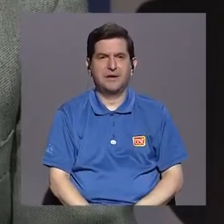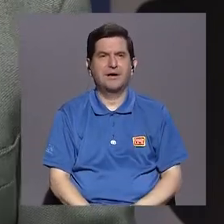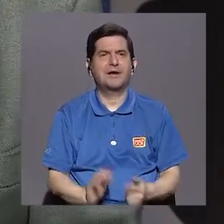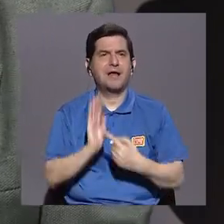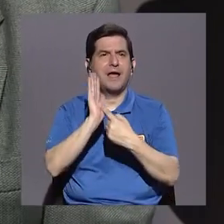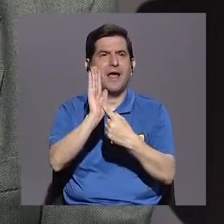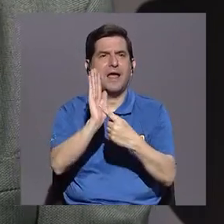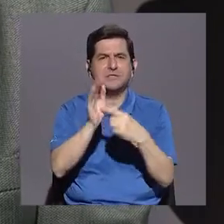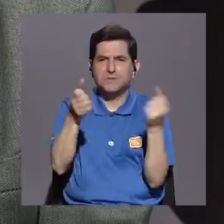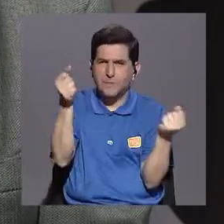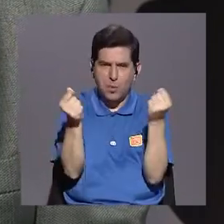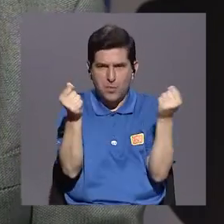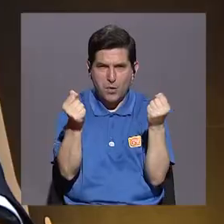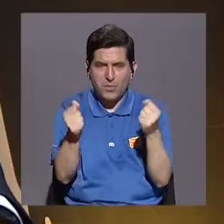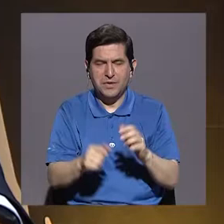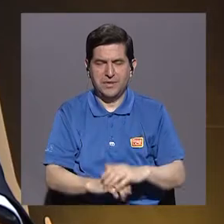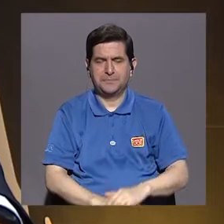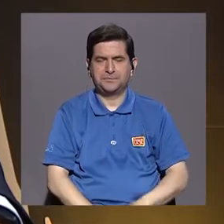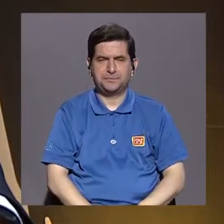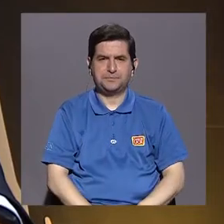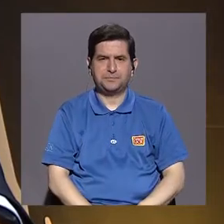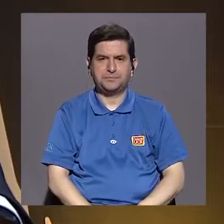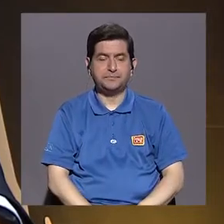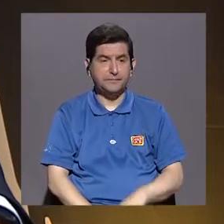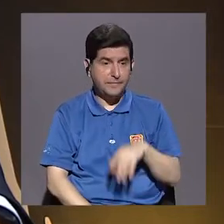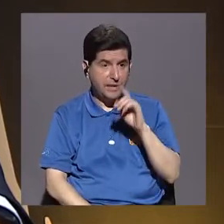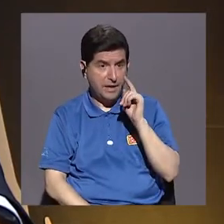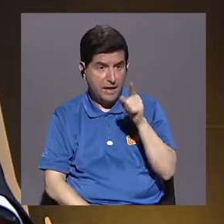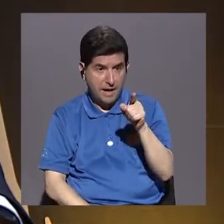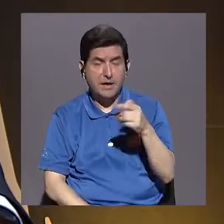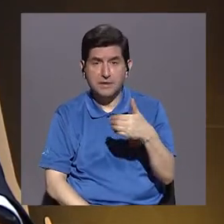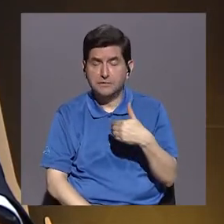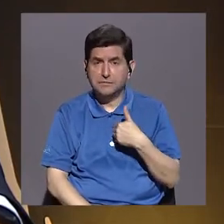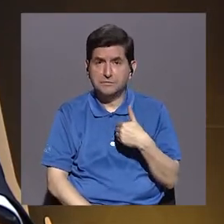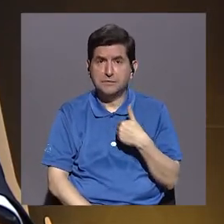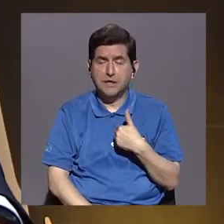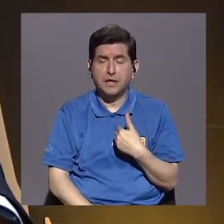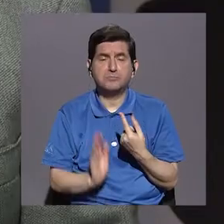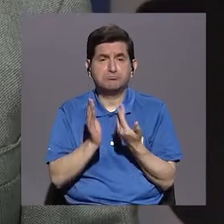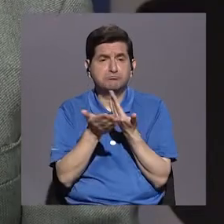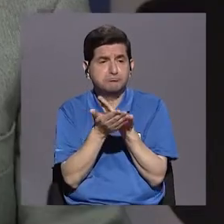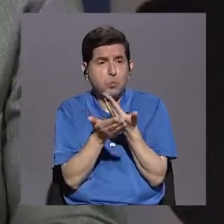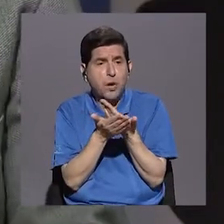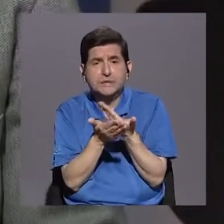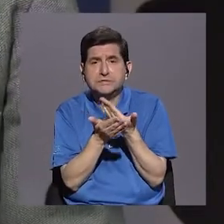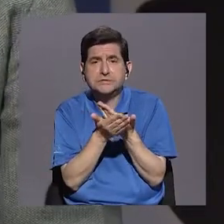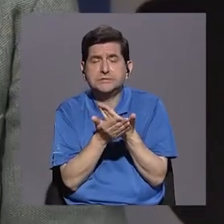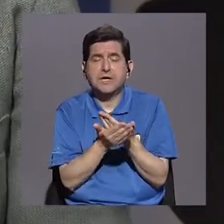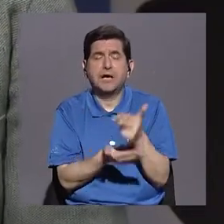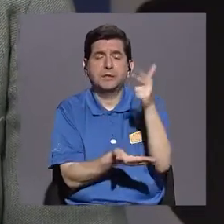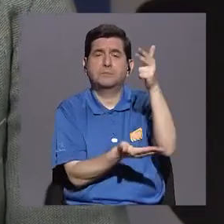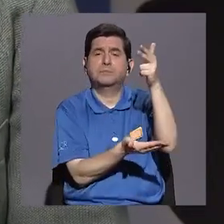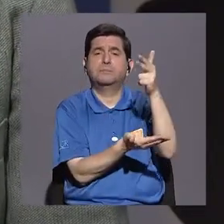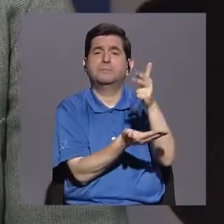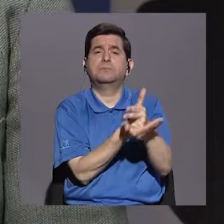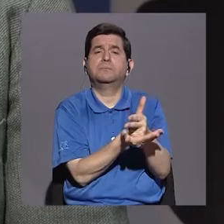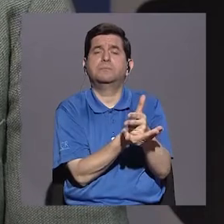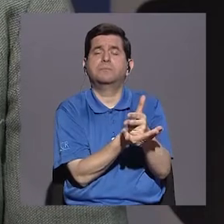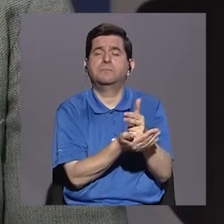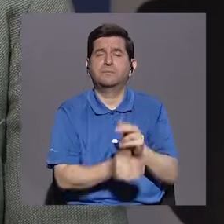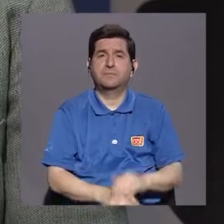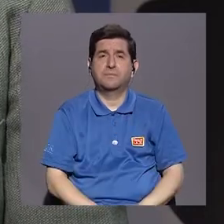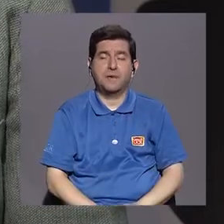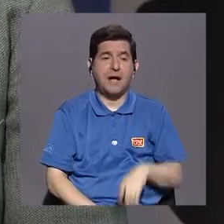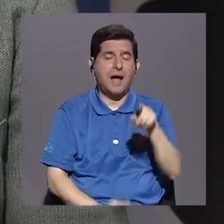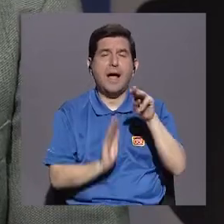expo móvil se llama verdad en la expomóvil estaban ahí enseñando tenían ahí parque adicto adentro